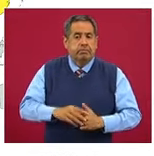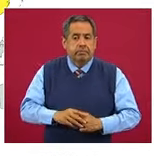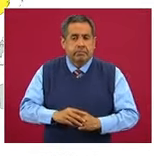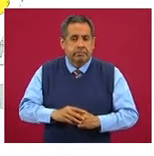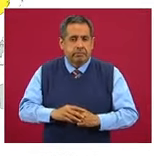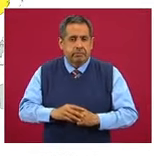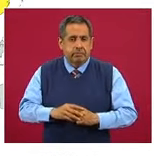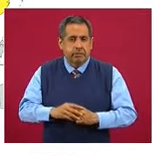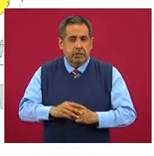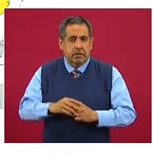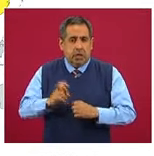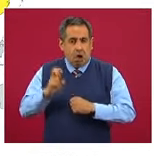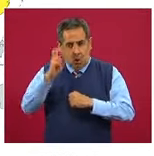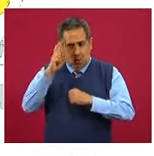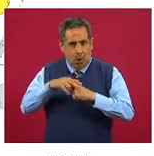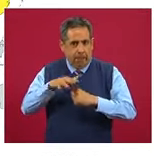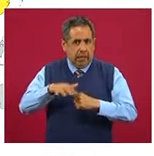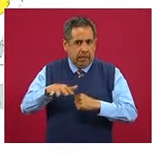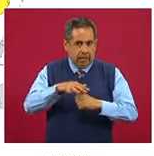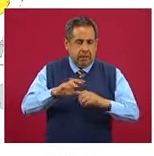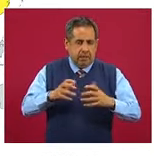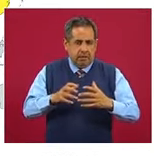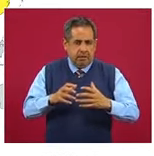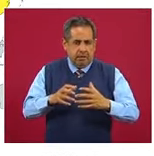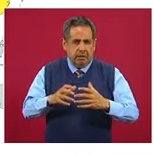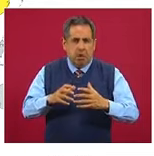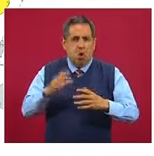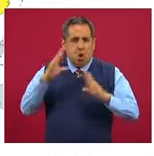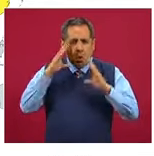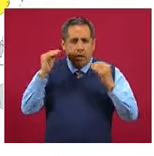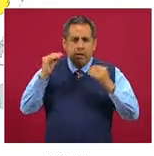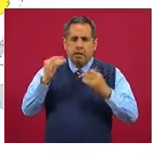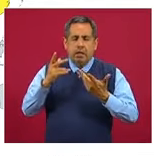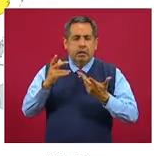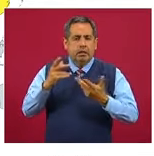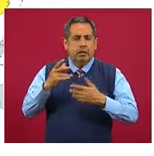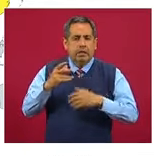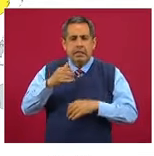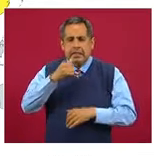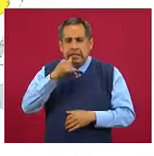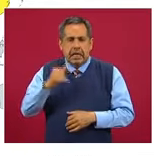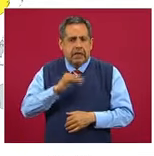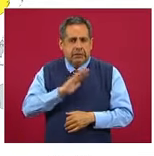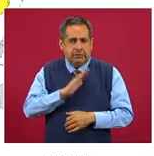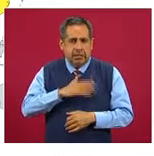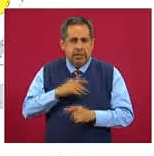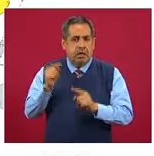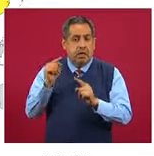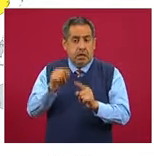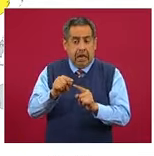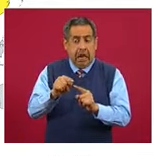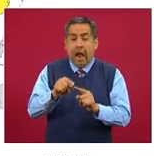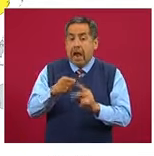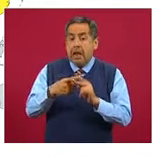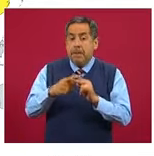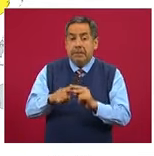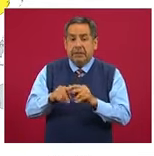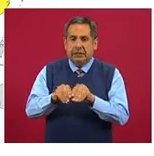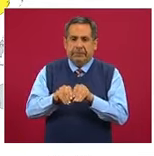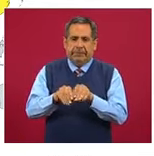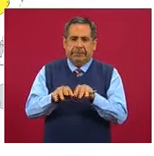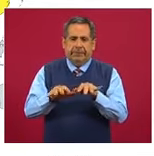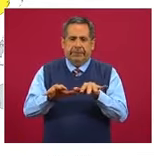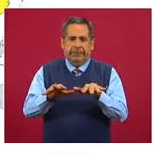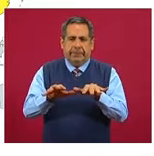en Europa, principalmente en países como Holanda, Italia, España. Ahí se empezó a dispersar este virus